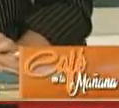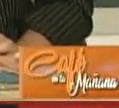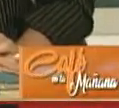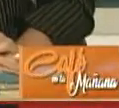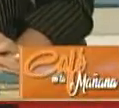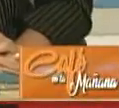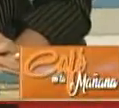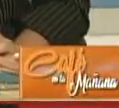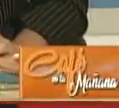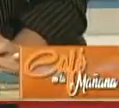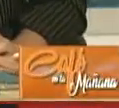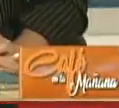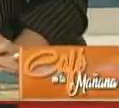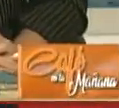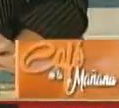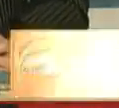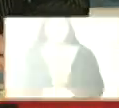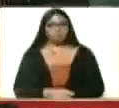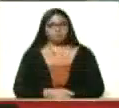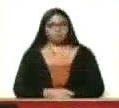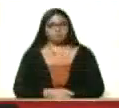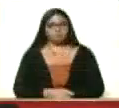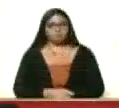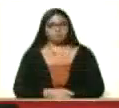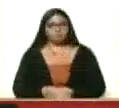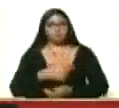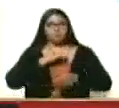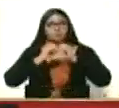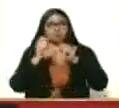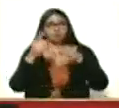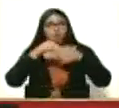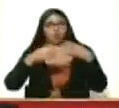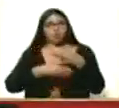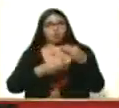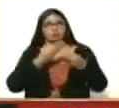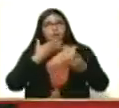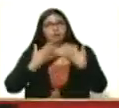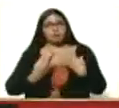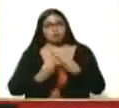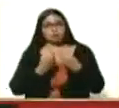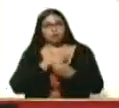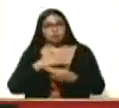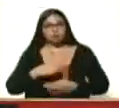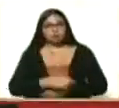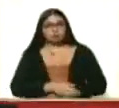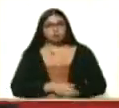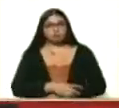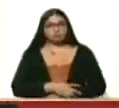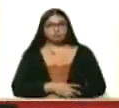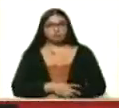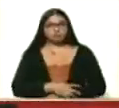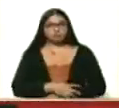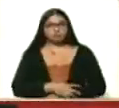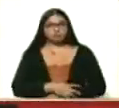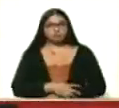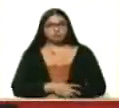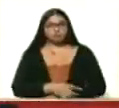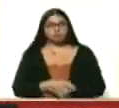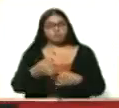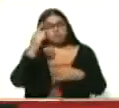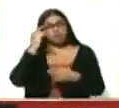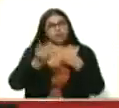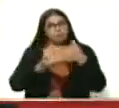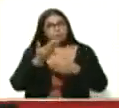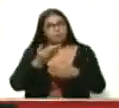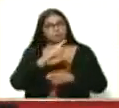Iron López, él forma parte de este movimiento Free Alex Saab. Gracias por estar con nosotros, Roy, por fin coincidimos. Gracias, Emma. Y en una fecha muy importante,